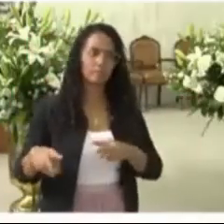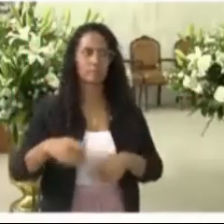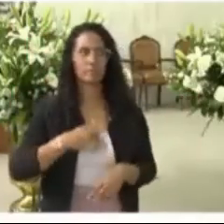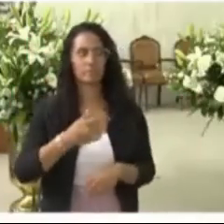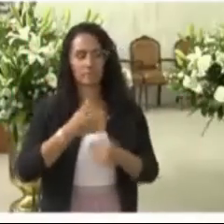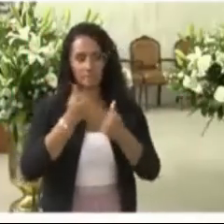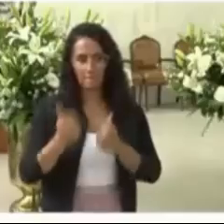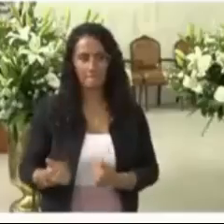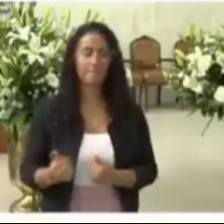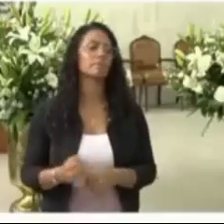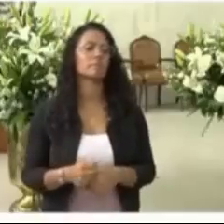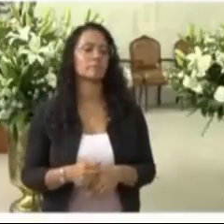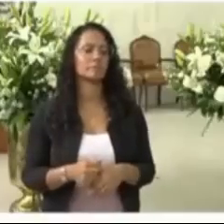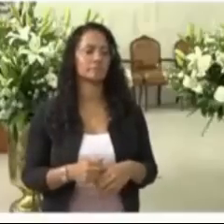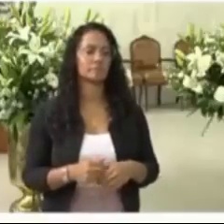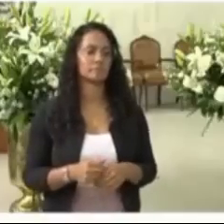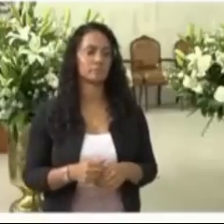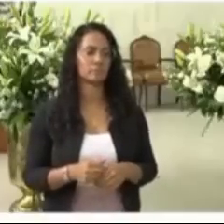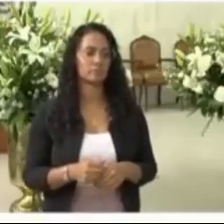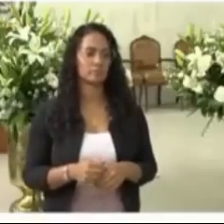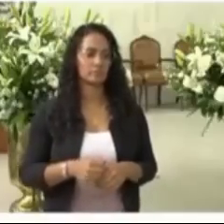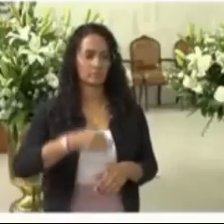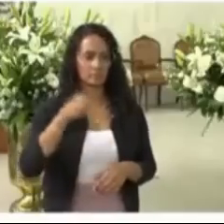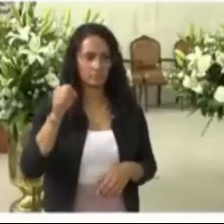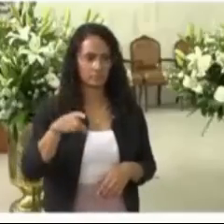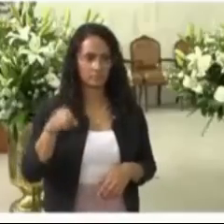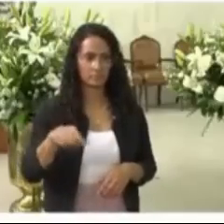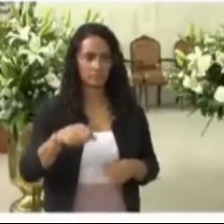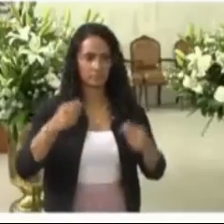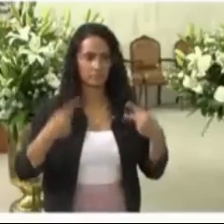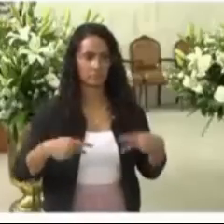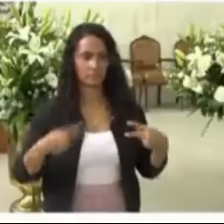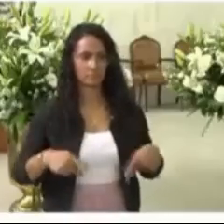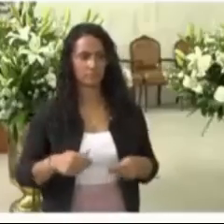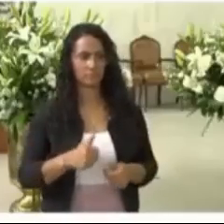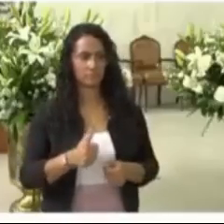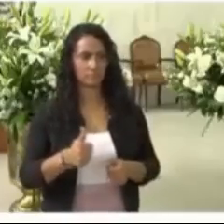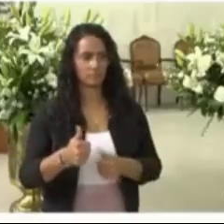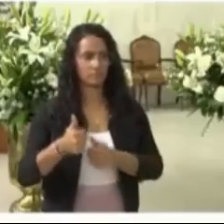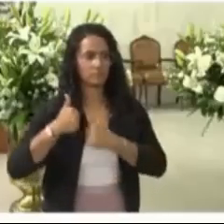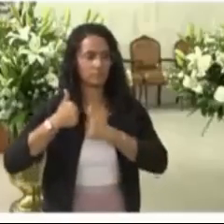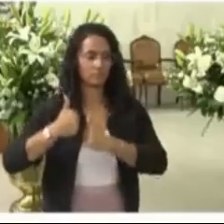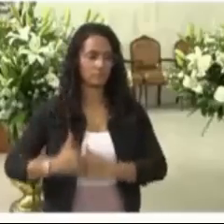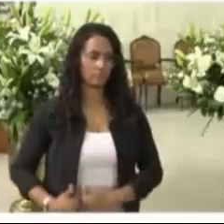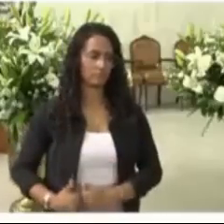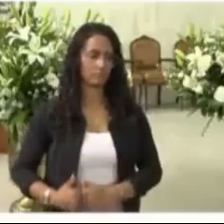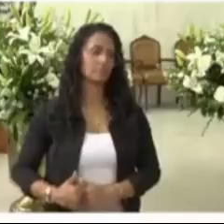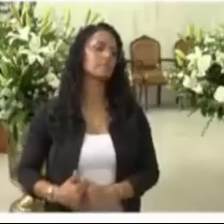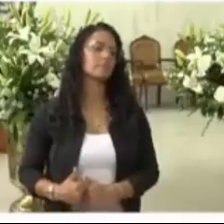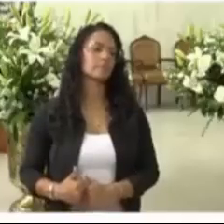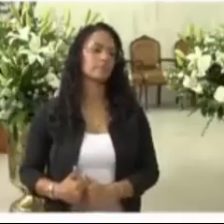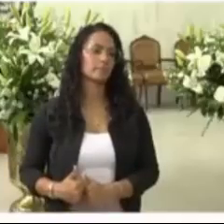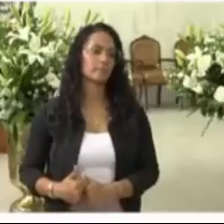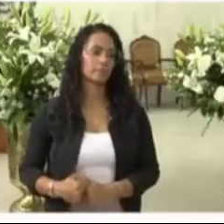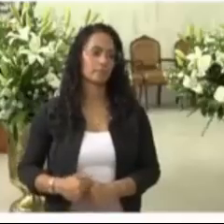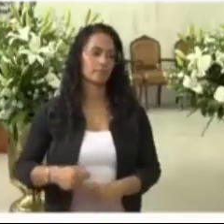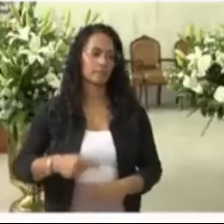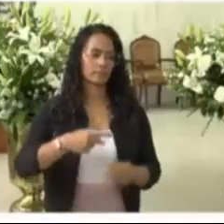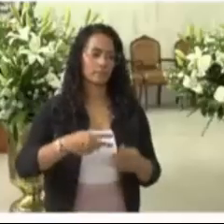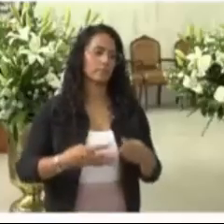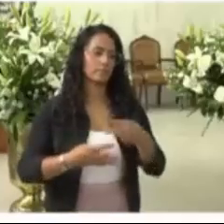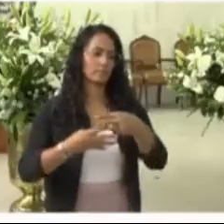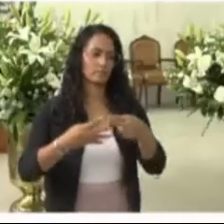mismo instante los ejércitos de una y otra nación, Moab, Amón,